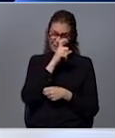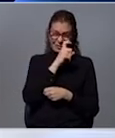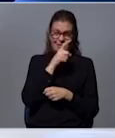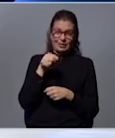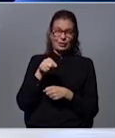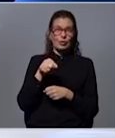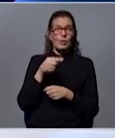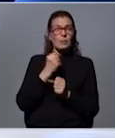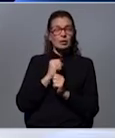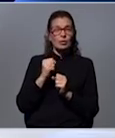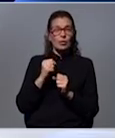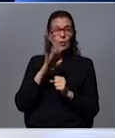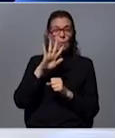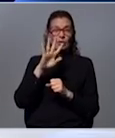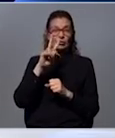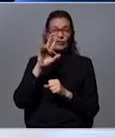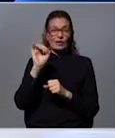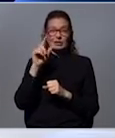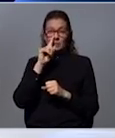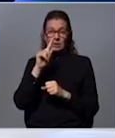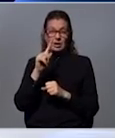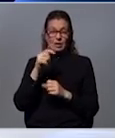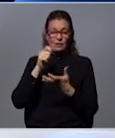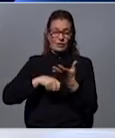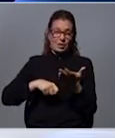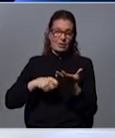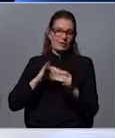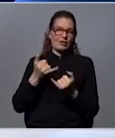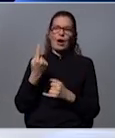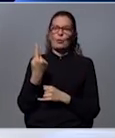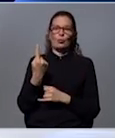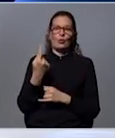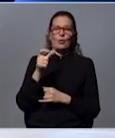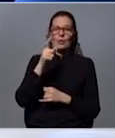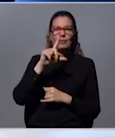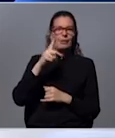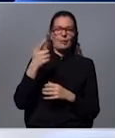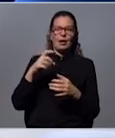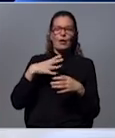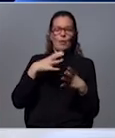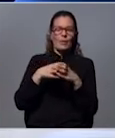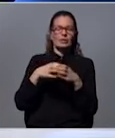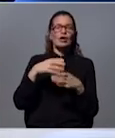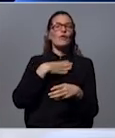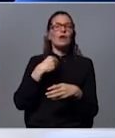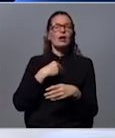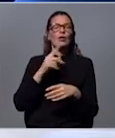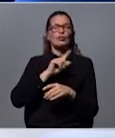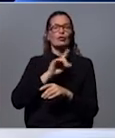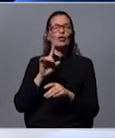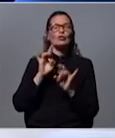pero se juntan los 420.000 filmas ahora ya no me jorge larrañaga alianza nacional sino que son